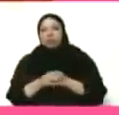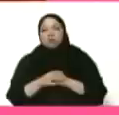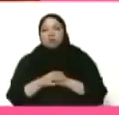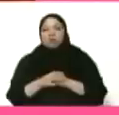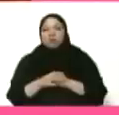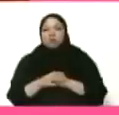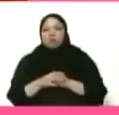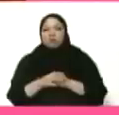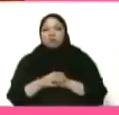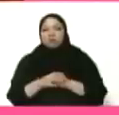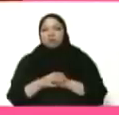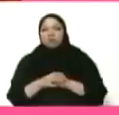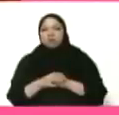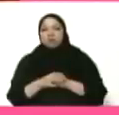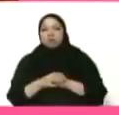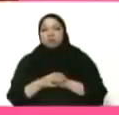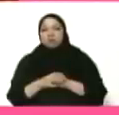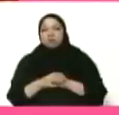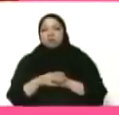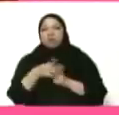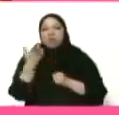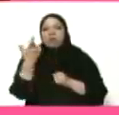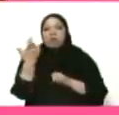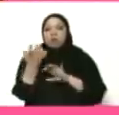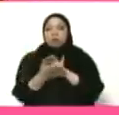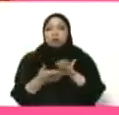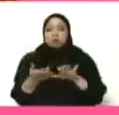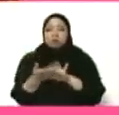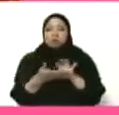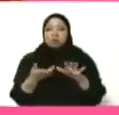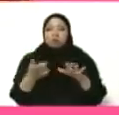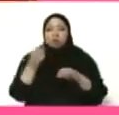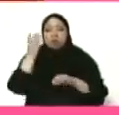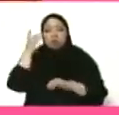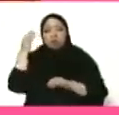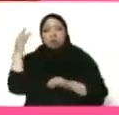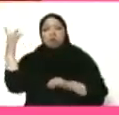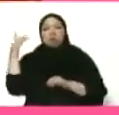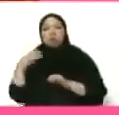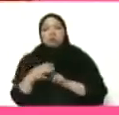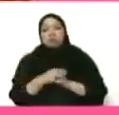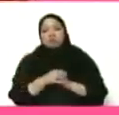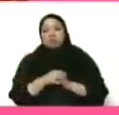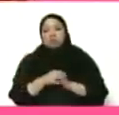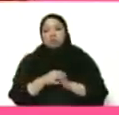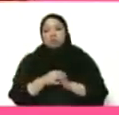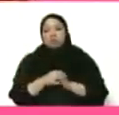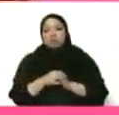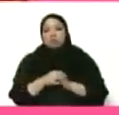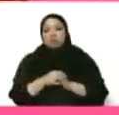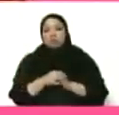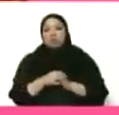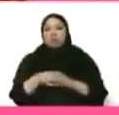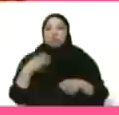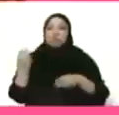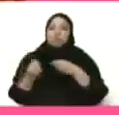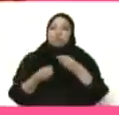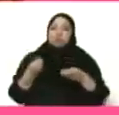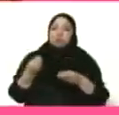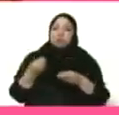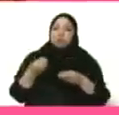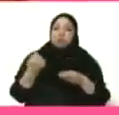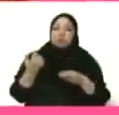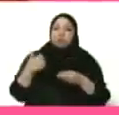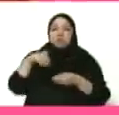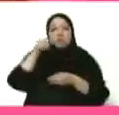Muchachos, muchachos, no es una excusa. Yo me imagino a estos niños, niñas que están siendo ahorita y fueron